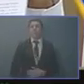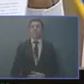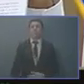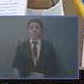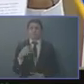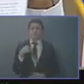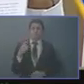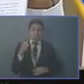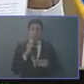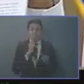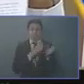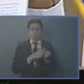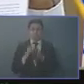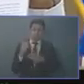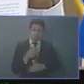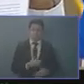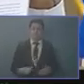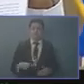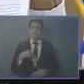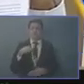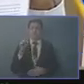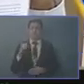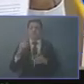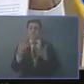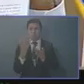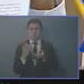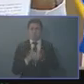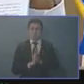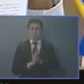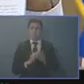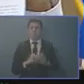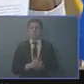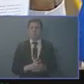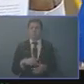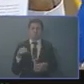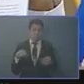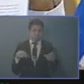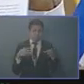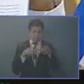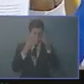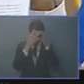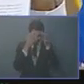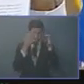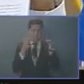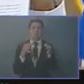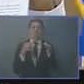señor presidente, yo sí quiero pedir que ese dictamen